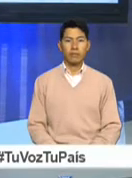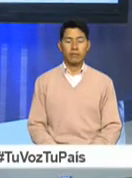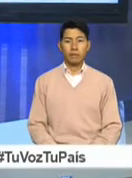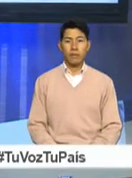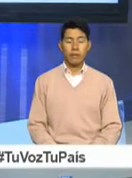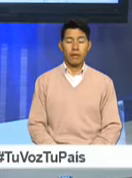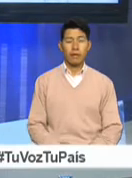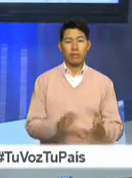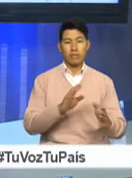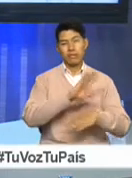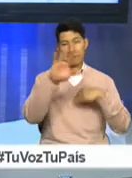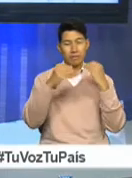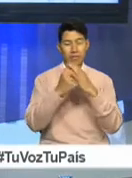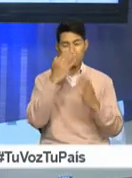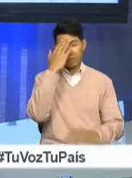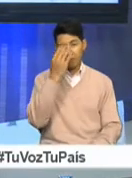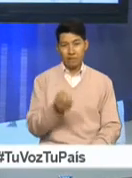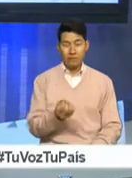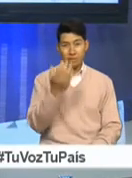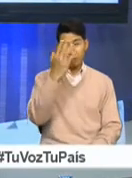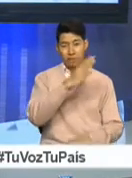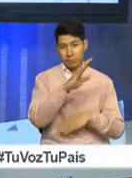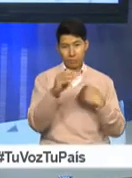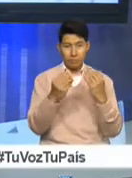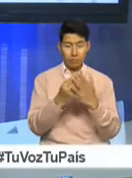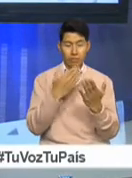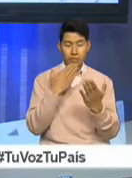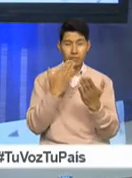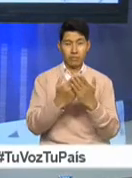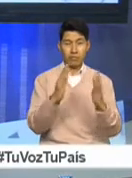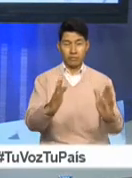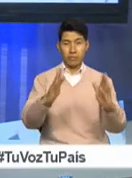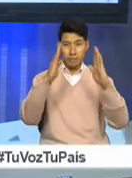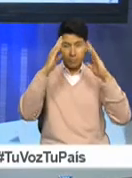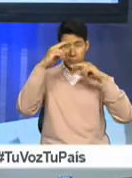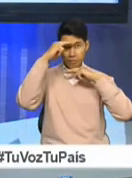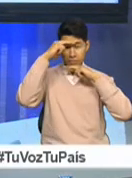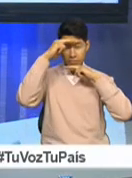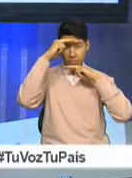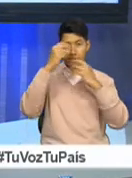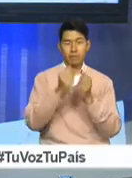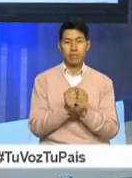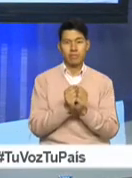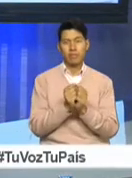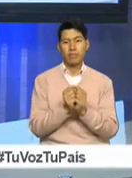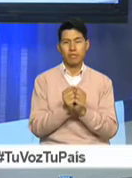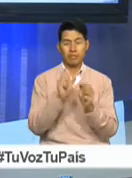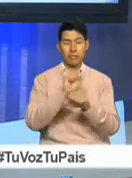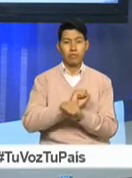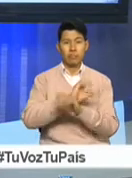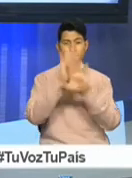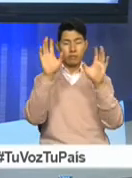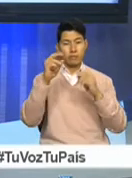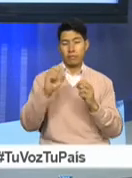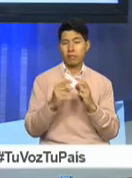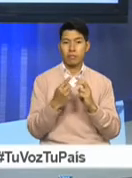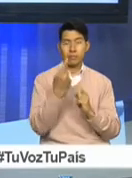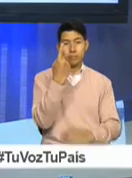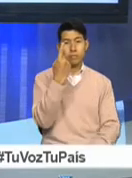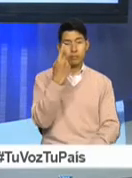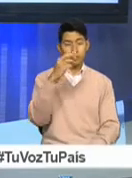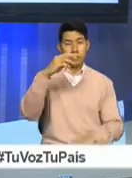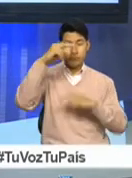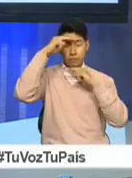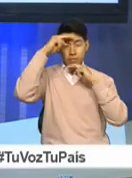amigos amigas televidentes muy buenos días como siempre gracias por acompañarnos a esta hora en la primera emisión de su noticiero ciudadano para este viernes